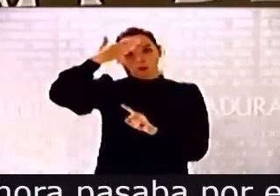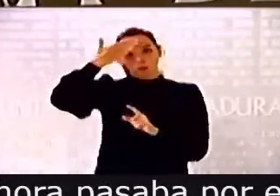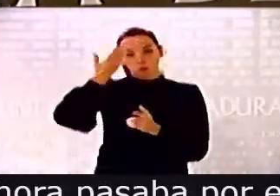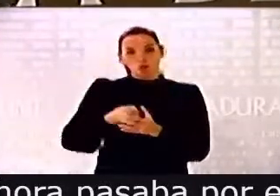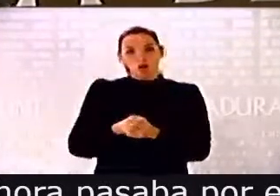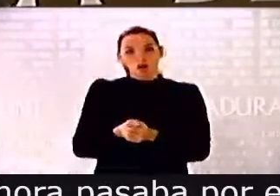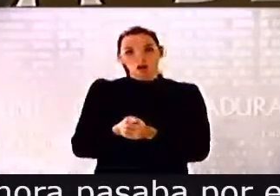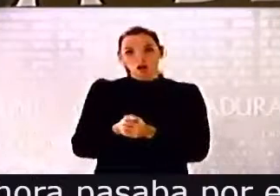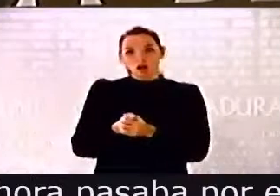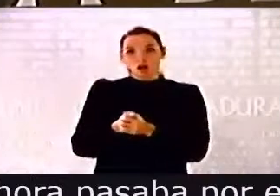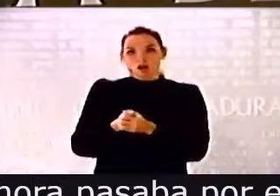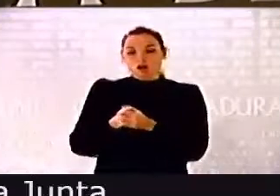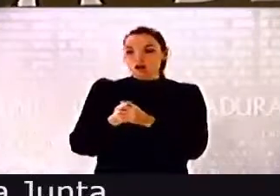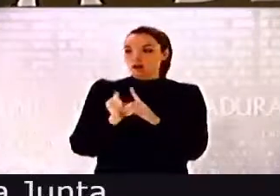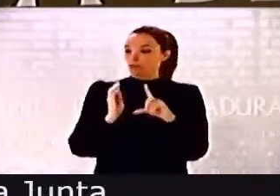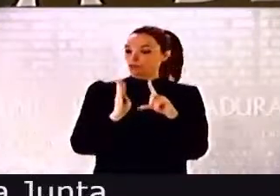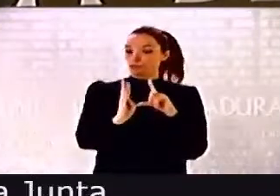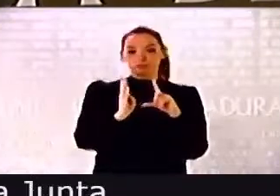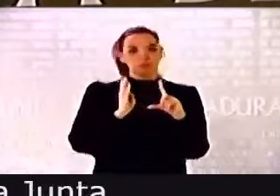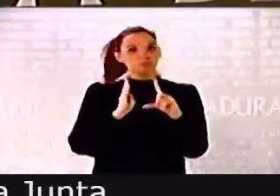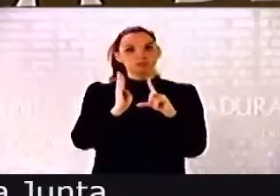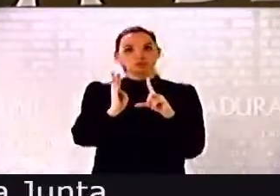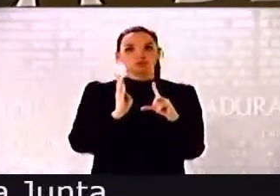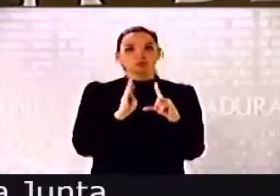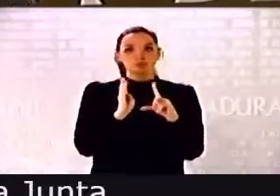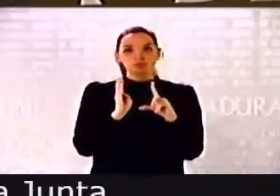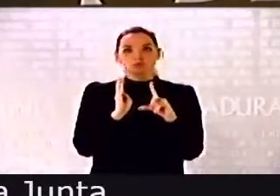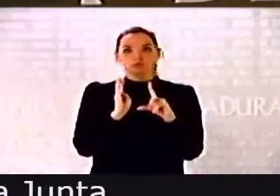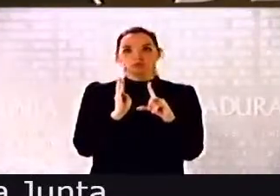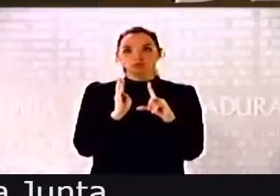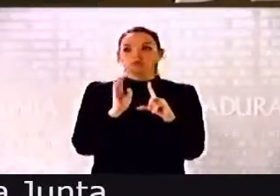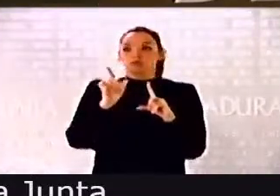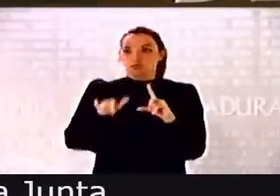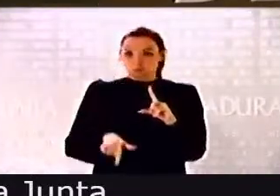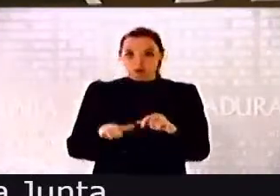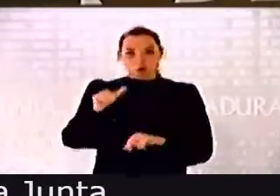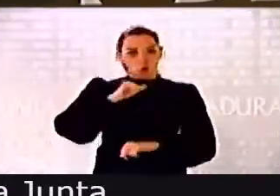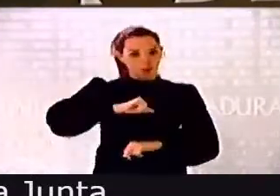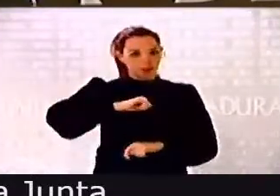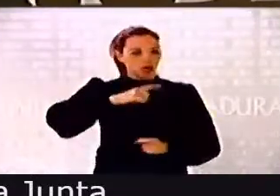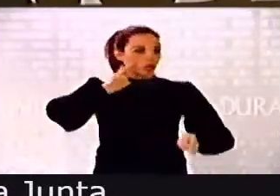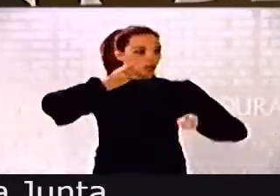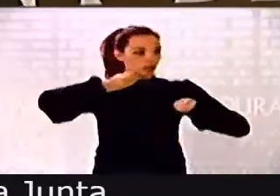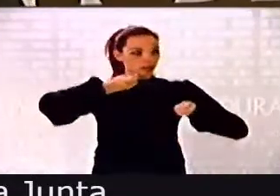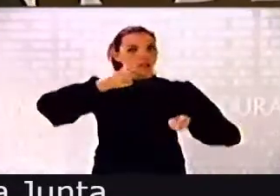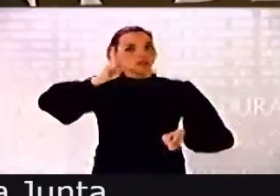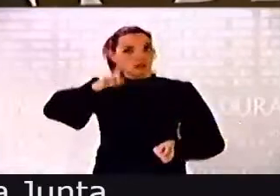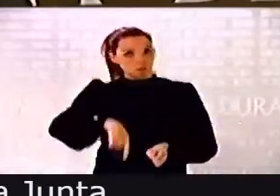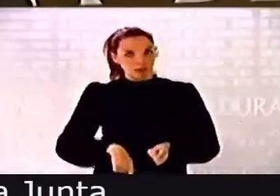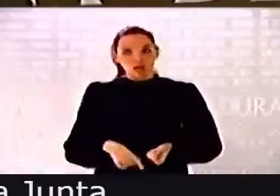No es de recibo que se controlen las visitas en los centros sanitarios. No es de recibo.